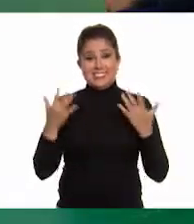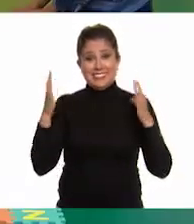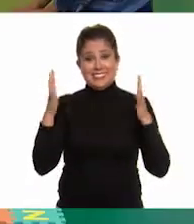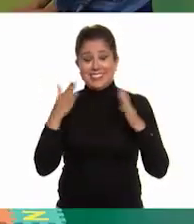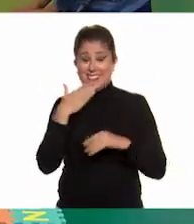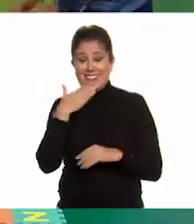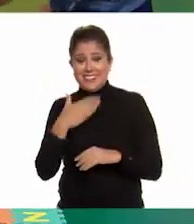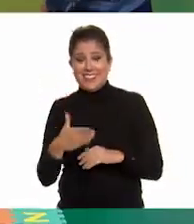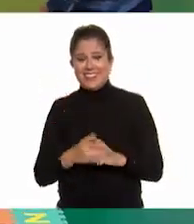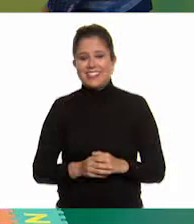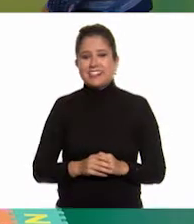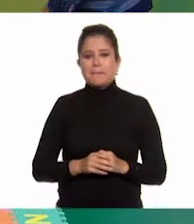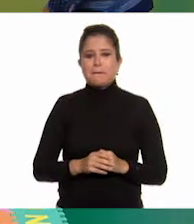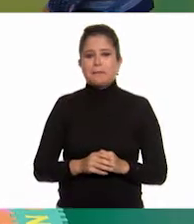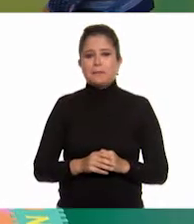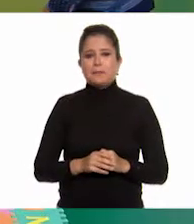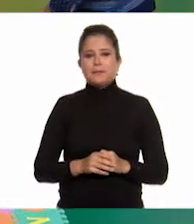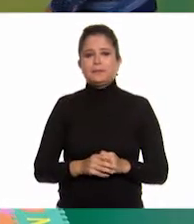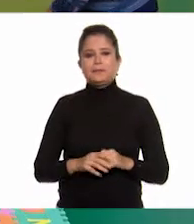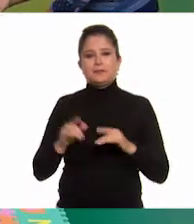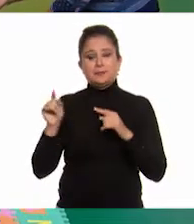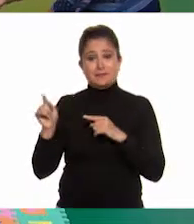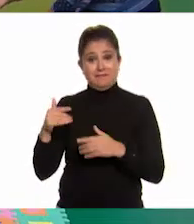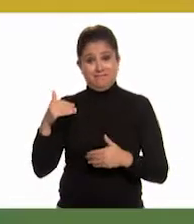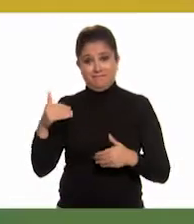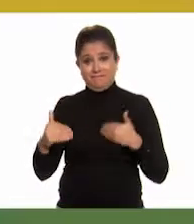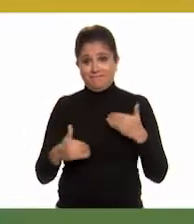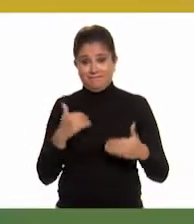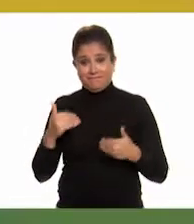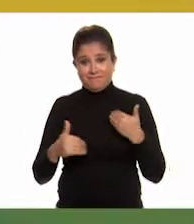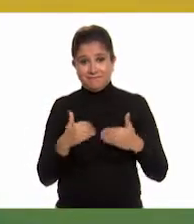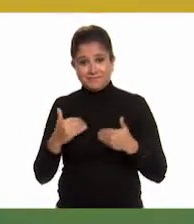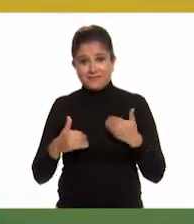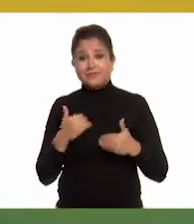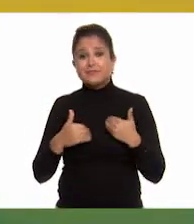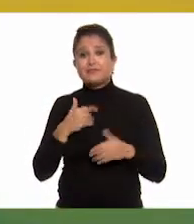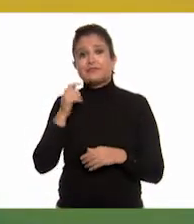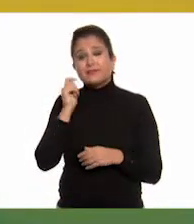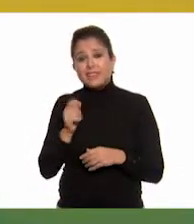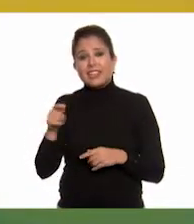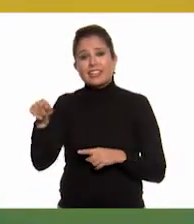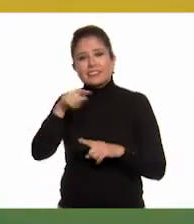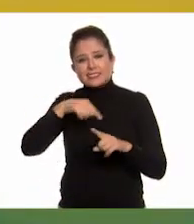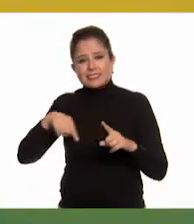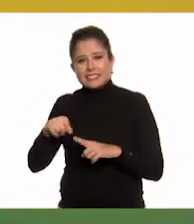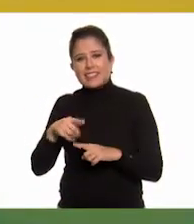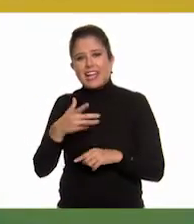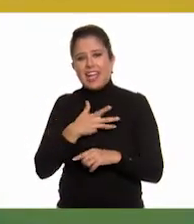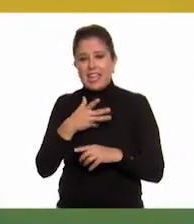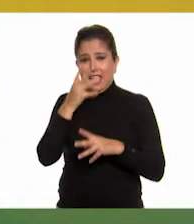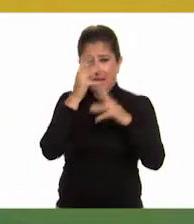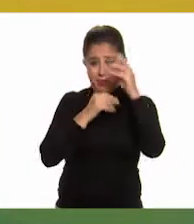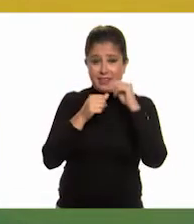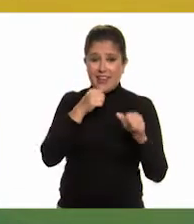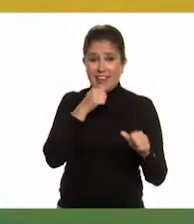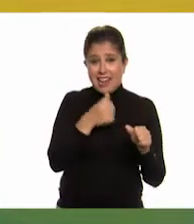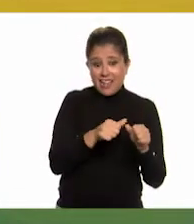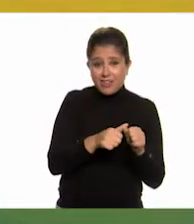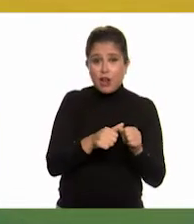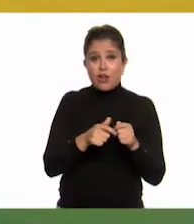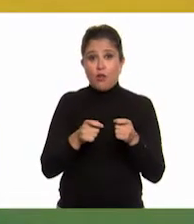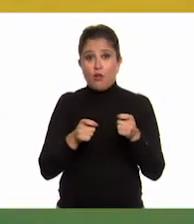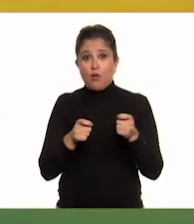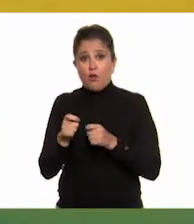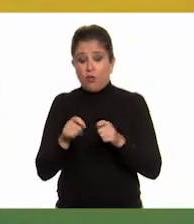dos veces. Muy bien. Aquí la diversión está en aprendernos la letra, coordinar